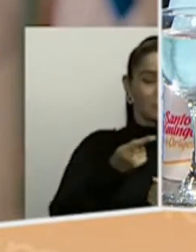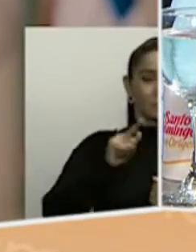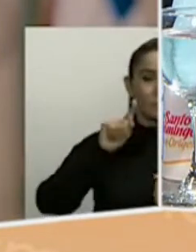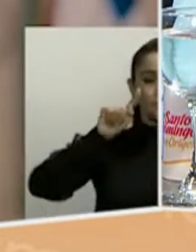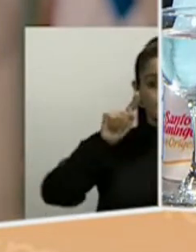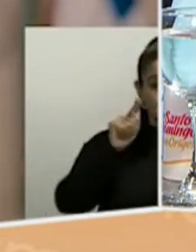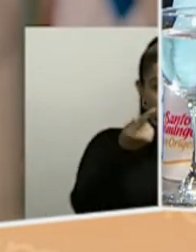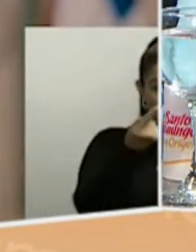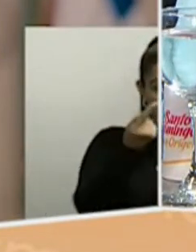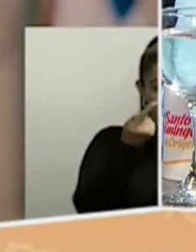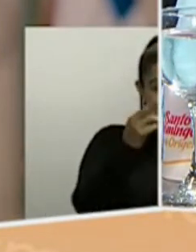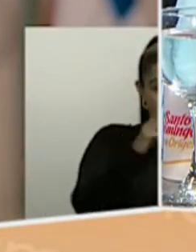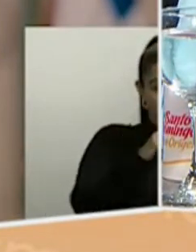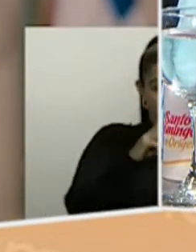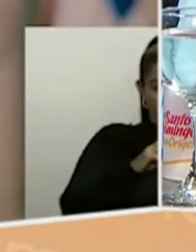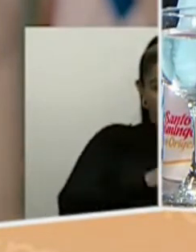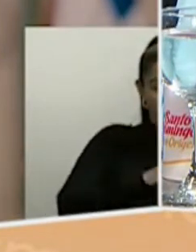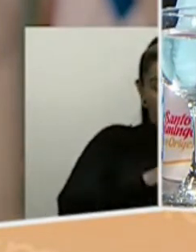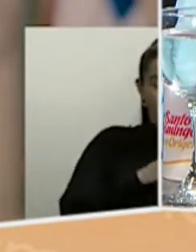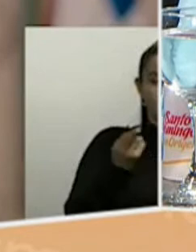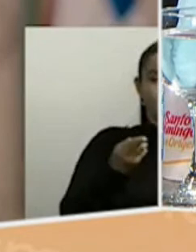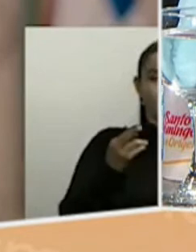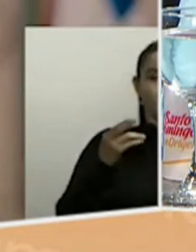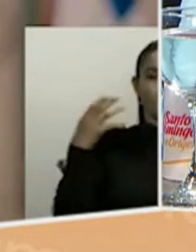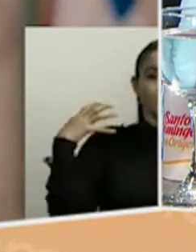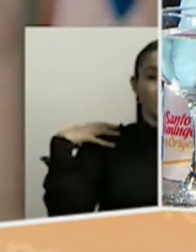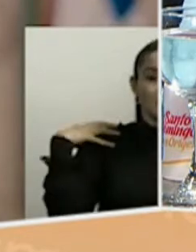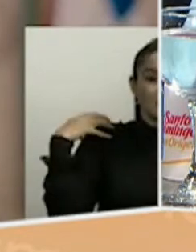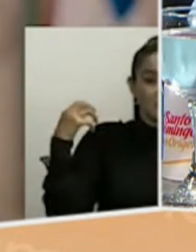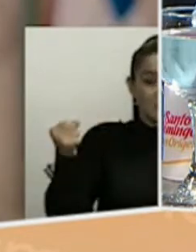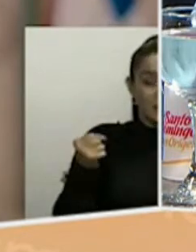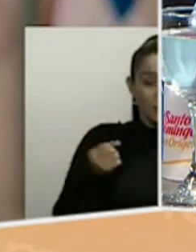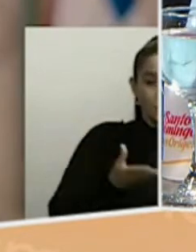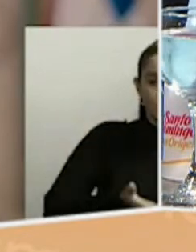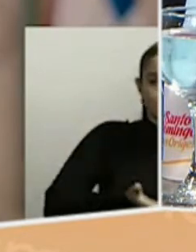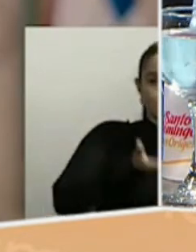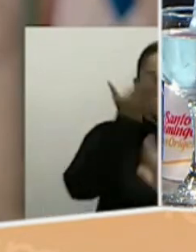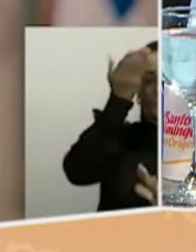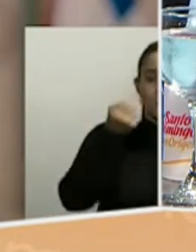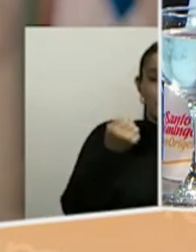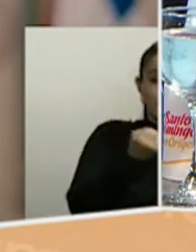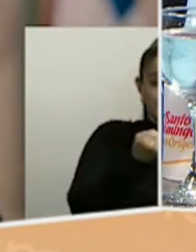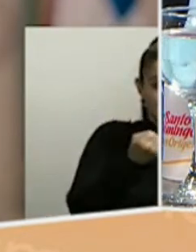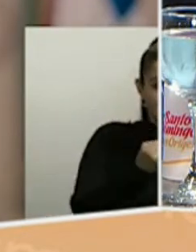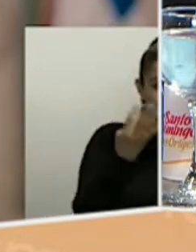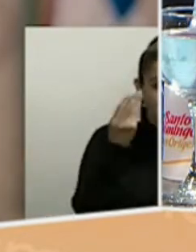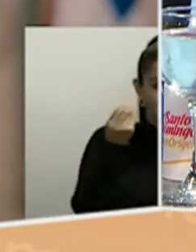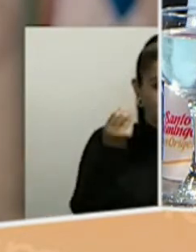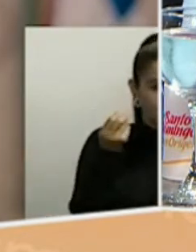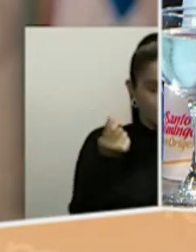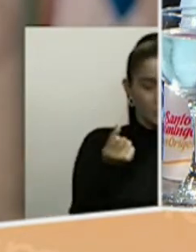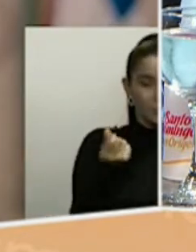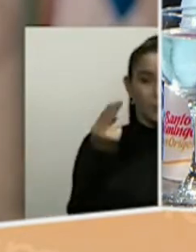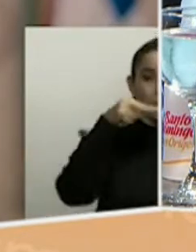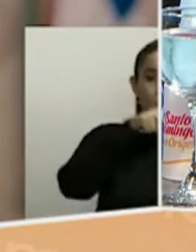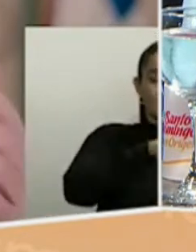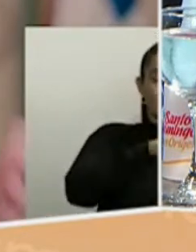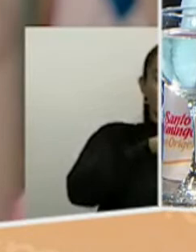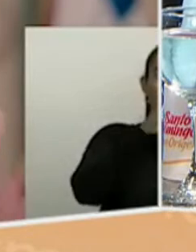estado el estado dominicano y llegan representación oficial a un evento internacional